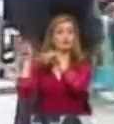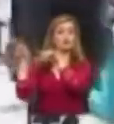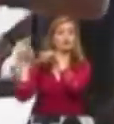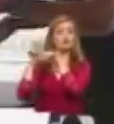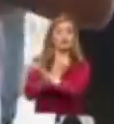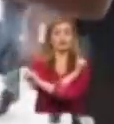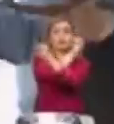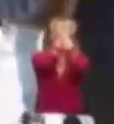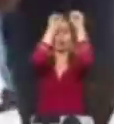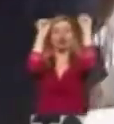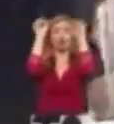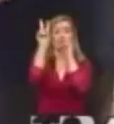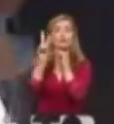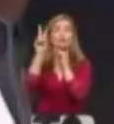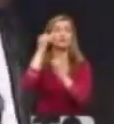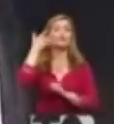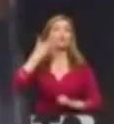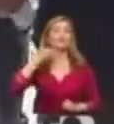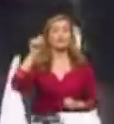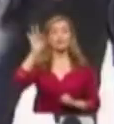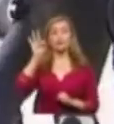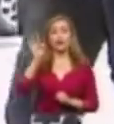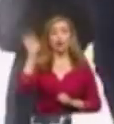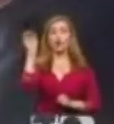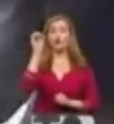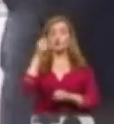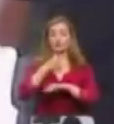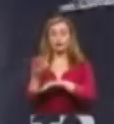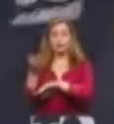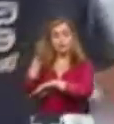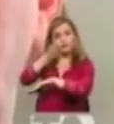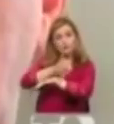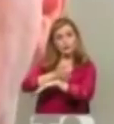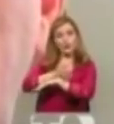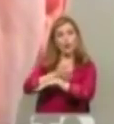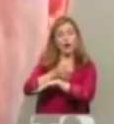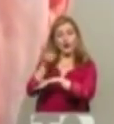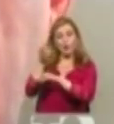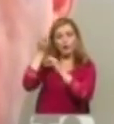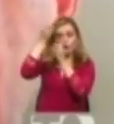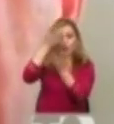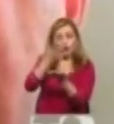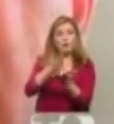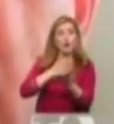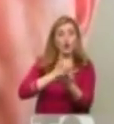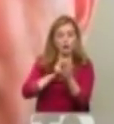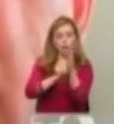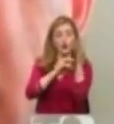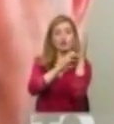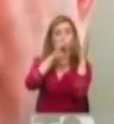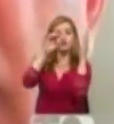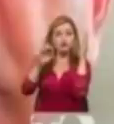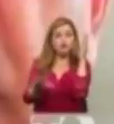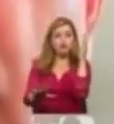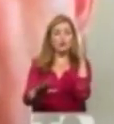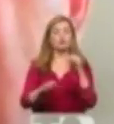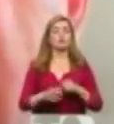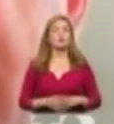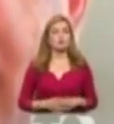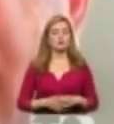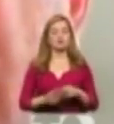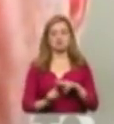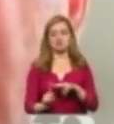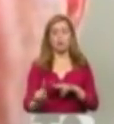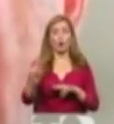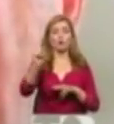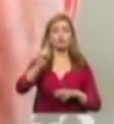Alvarado fue la mañana del viernes 19 de octubre, un día antes de que él mismo informara que se había retirado el dispositivo y se convirtiera en un